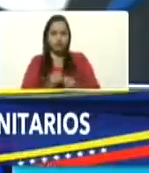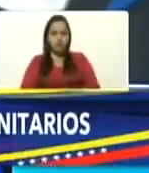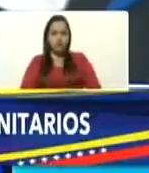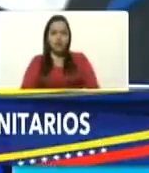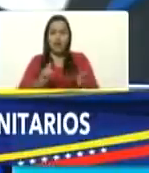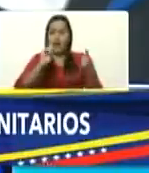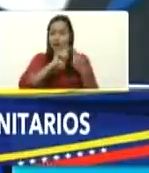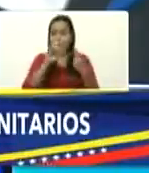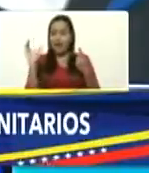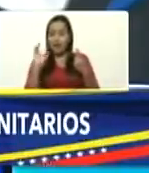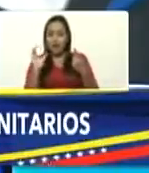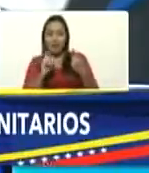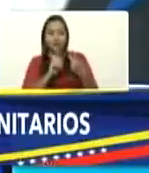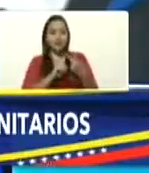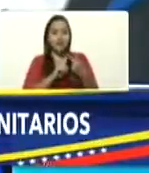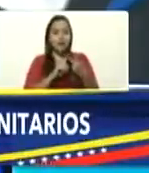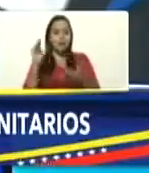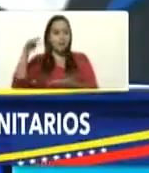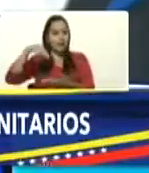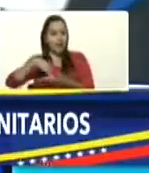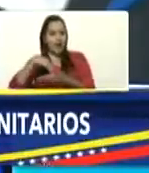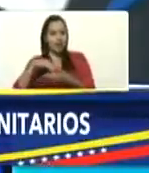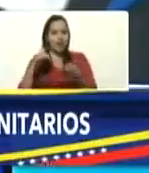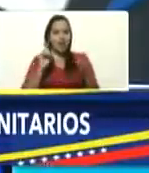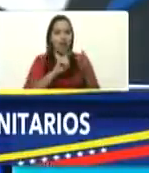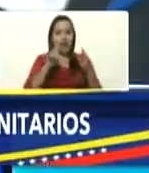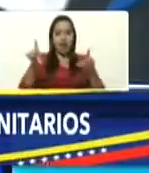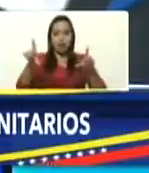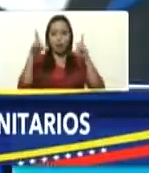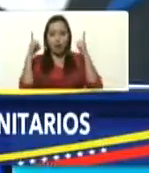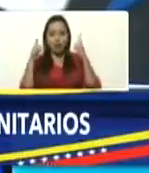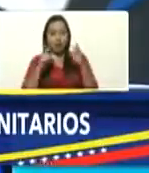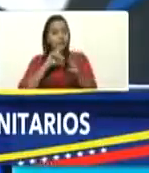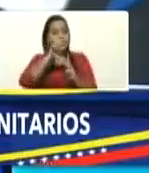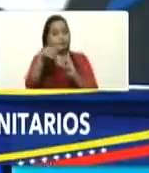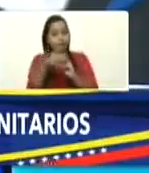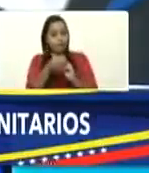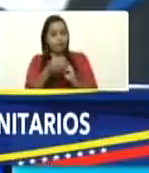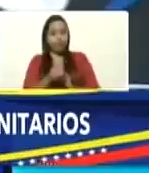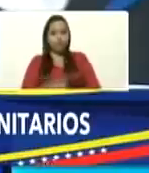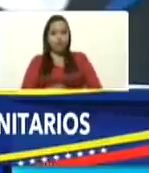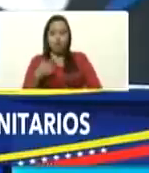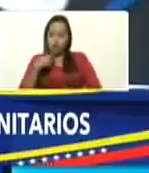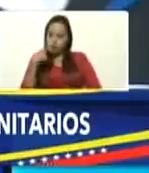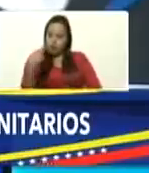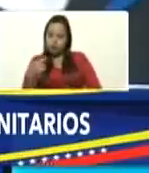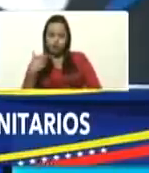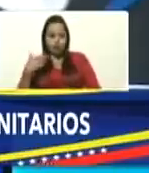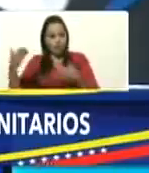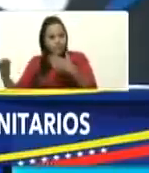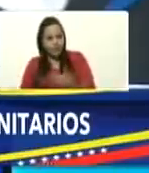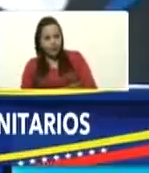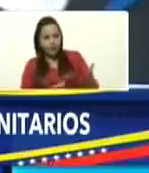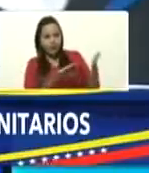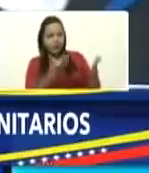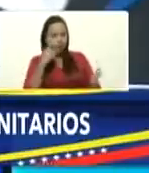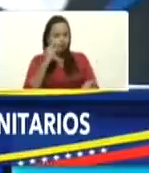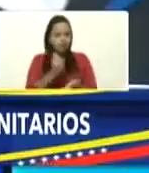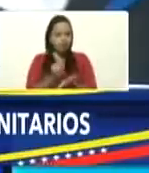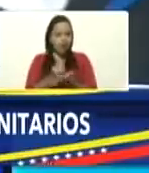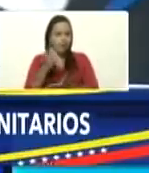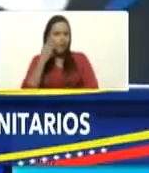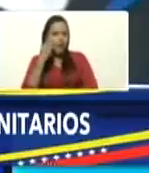Caracas, Miranda y La Guaira. Por eso dije, voy a invitar para ver la experiencia